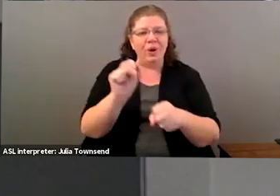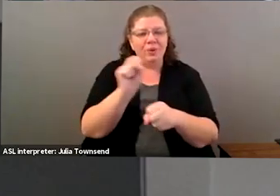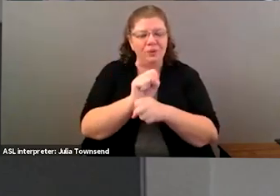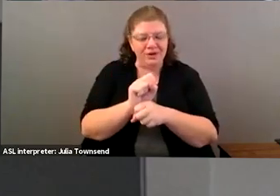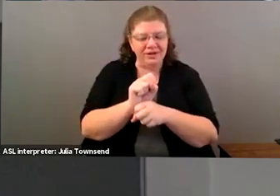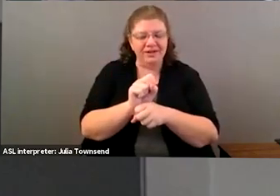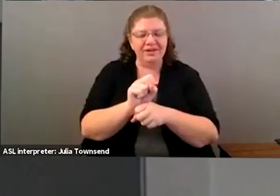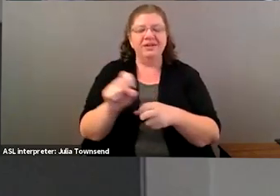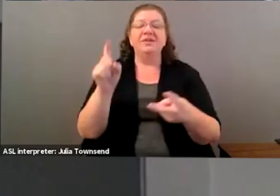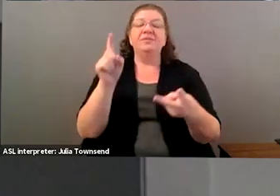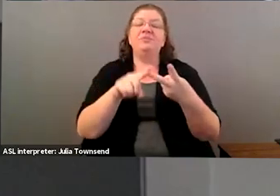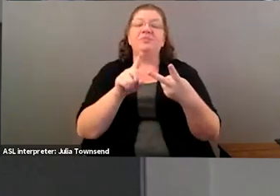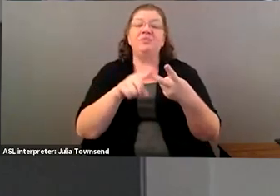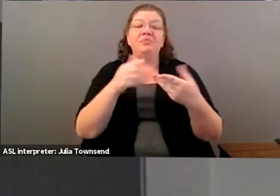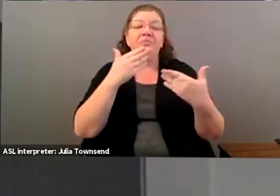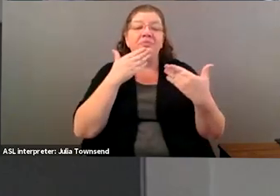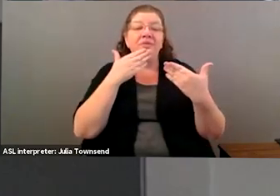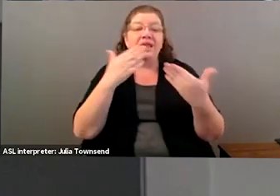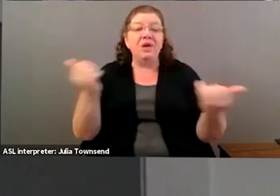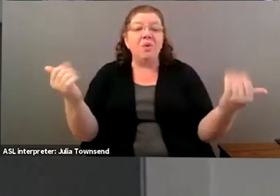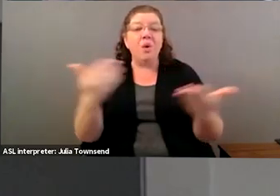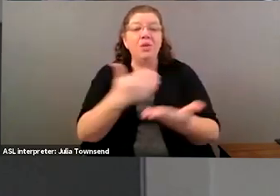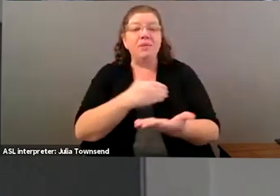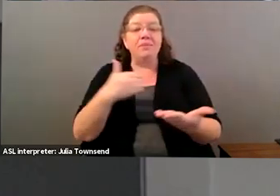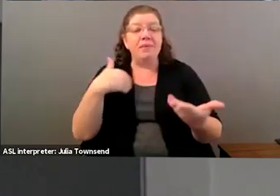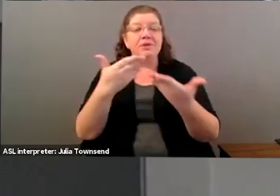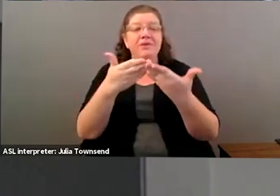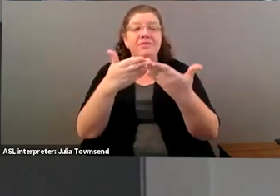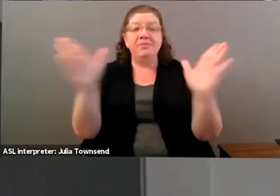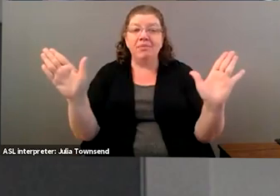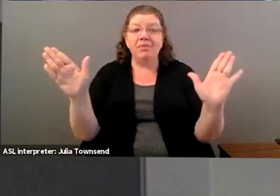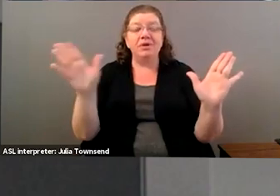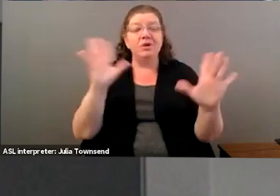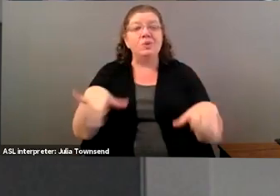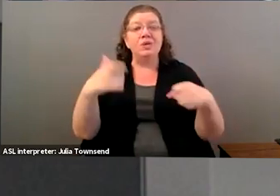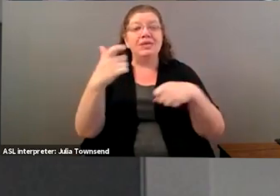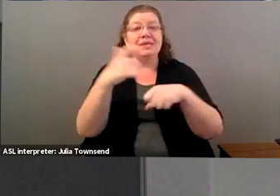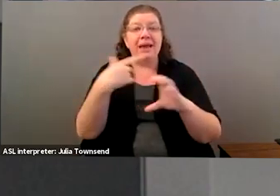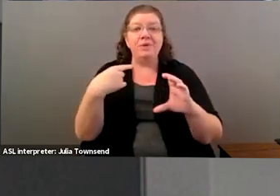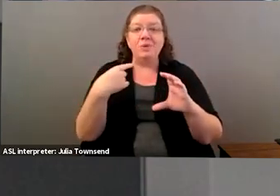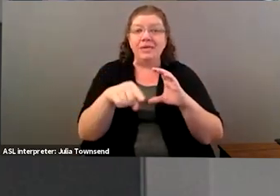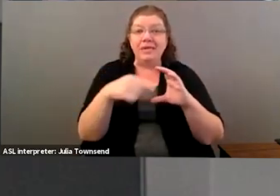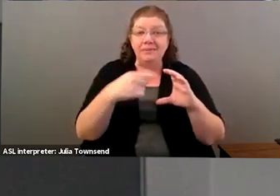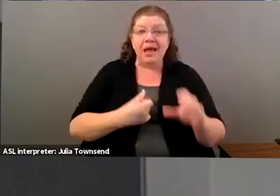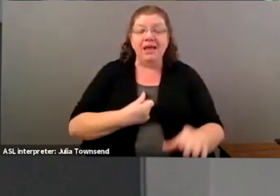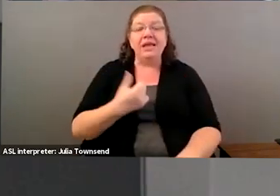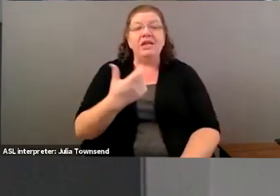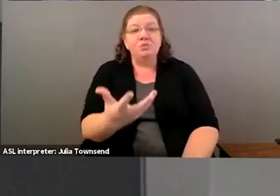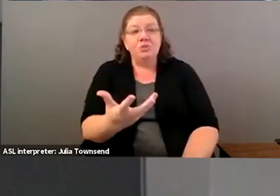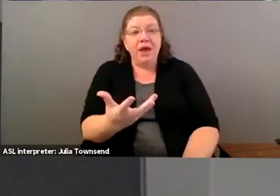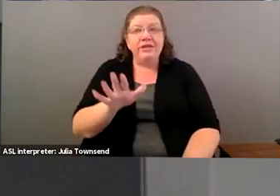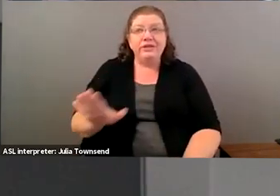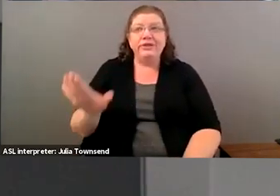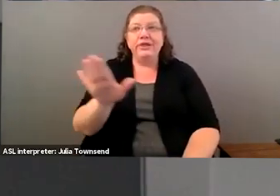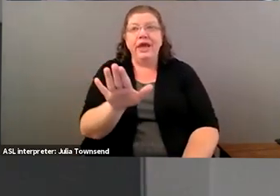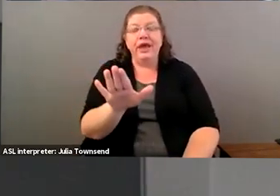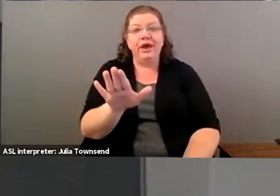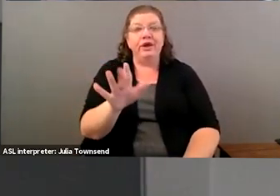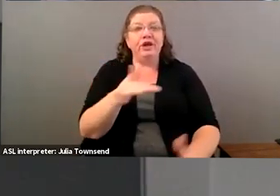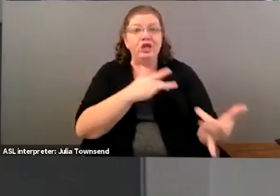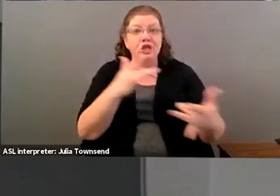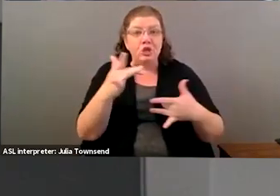trabajo también le quiero dar las gracias a los miembros del público que se han tomado el tiempo para enviarnos un correo electrónico y expresar